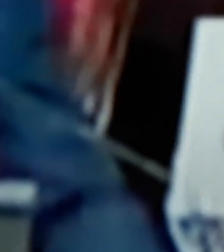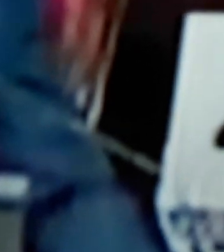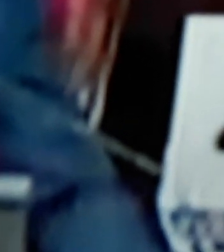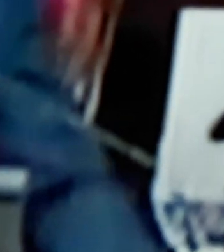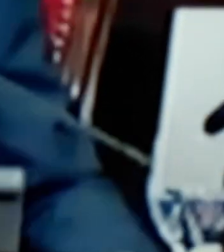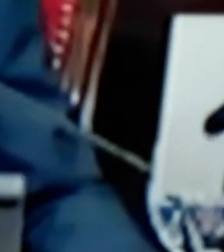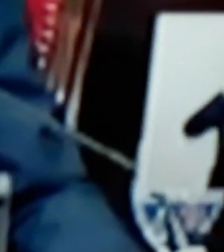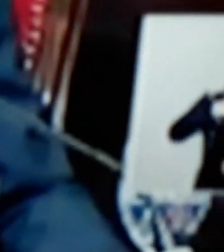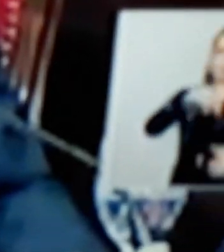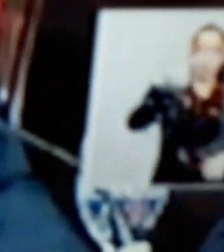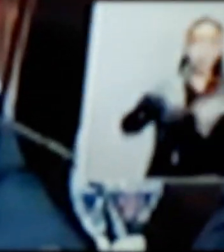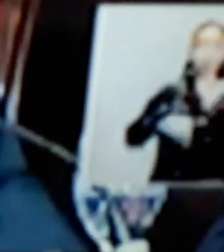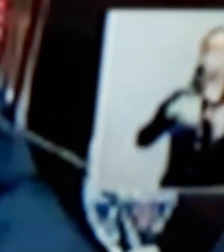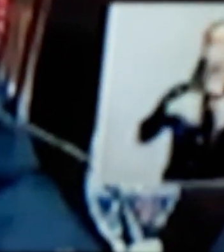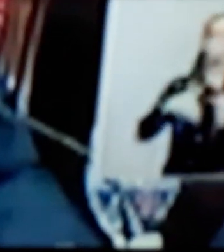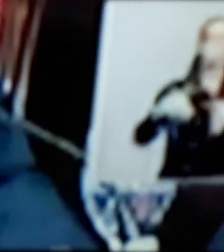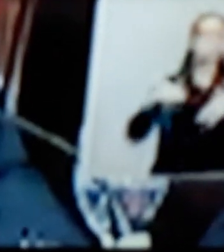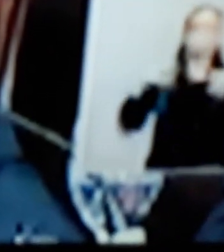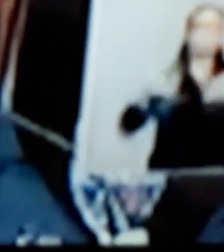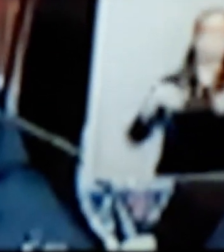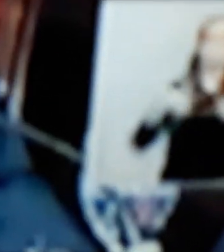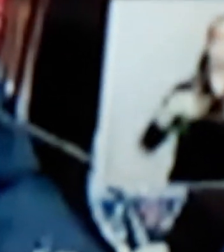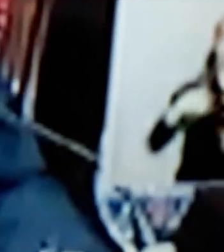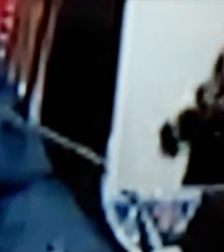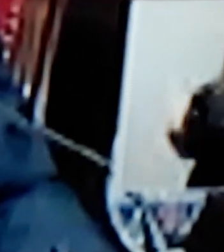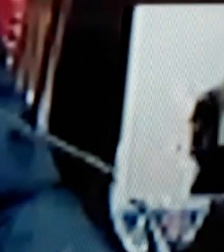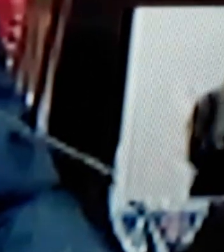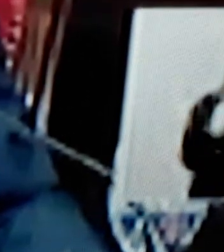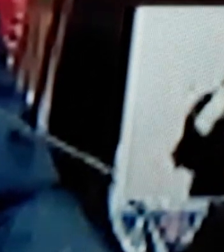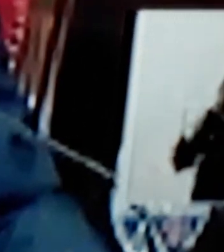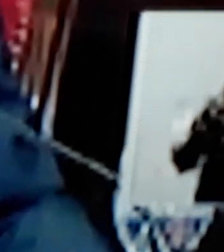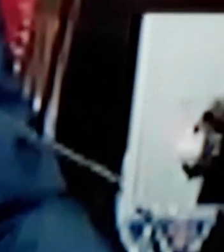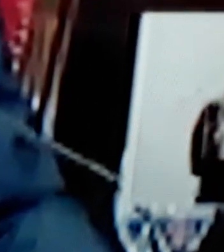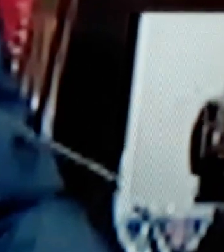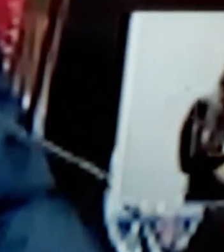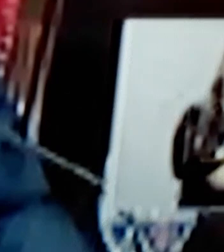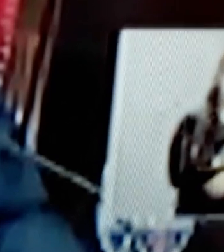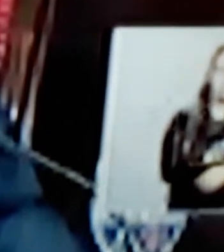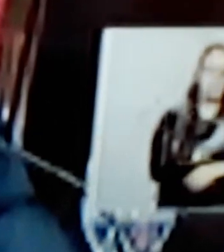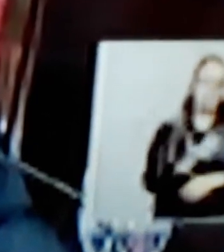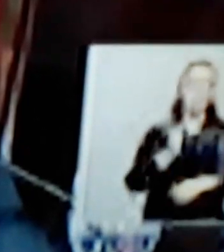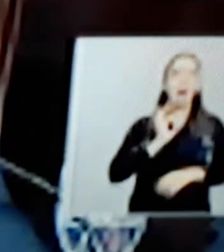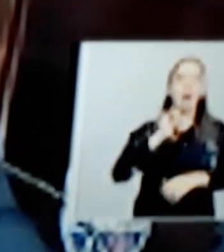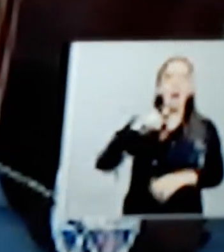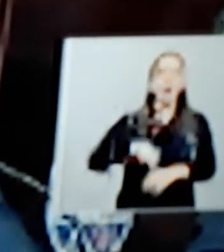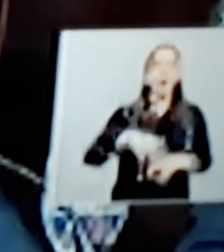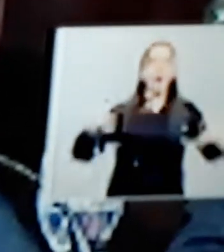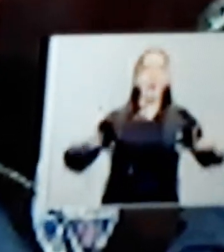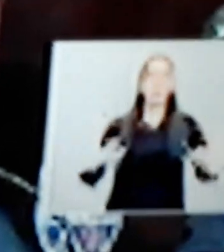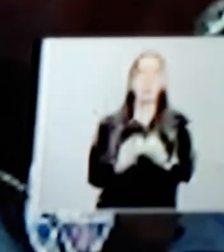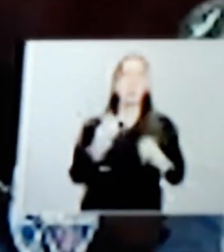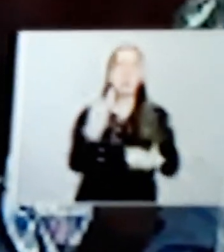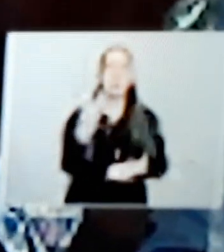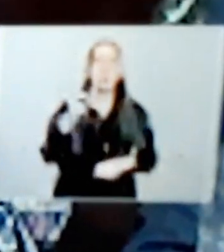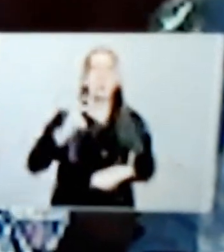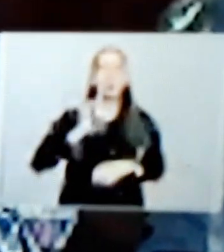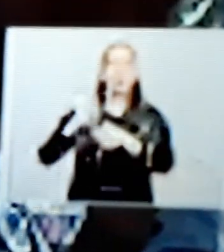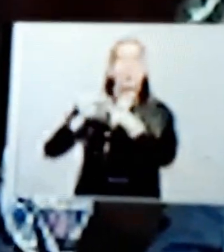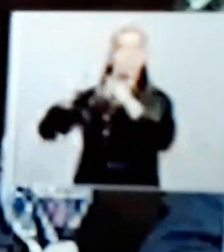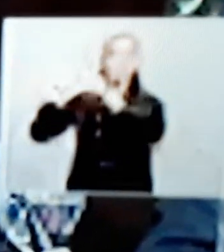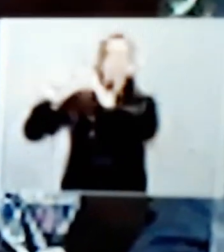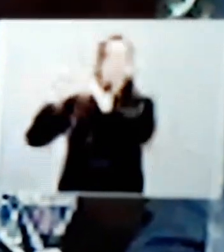año fueron muy especiales para todos. Este año cumplimos 40 años de democracia